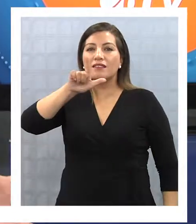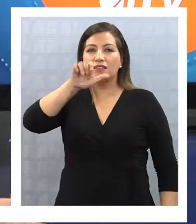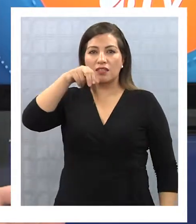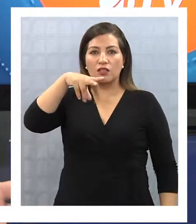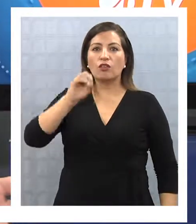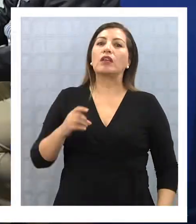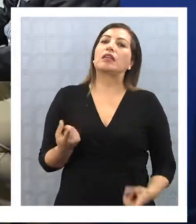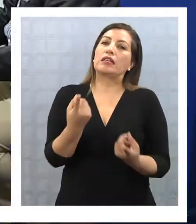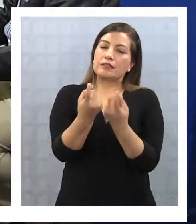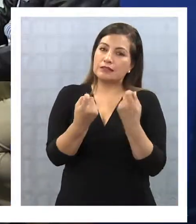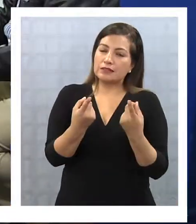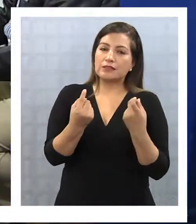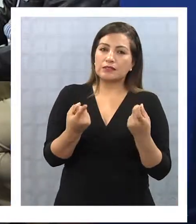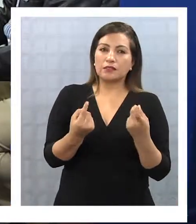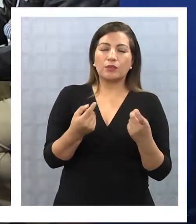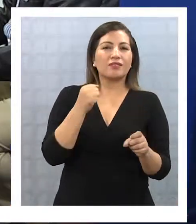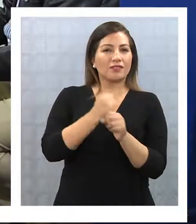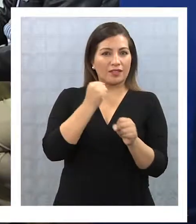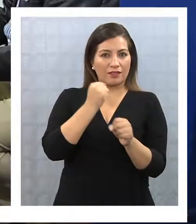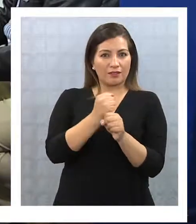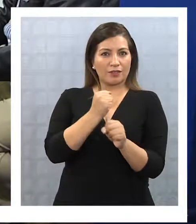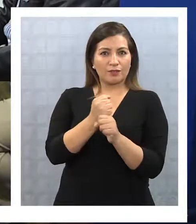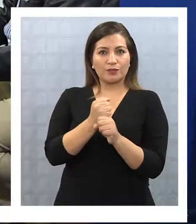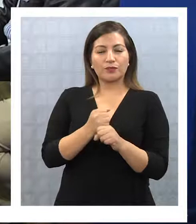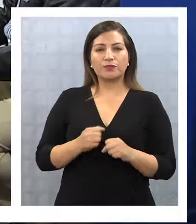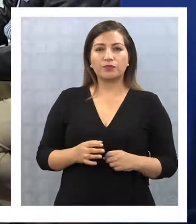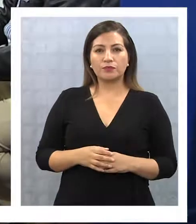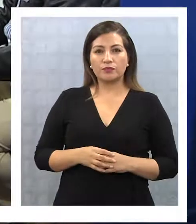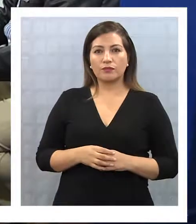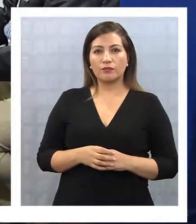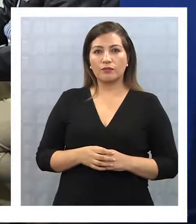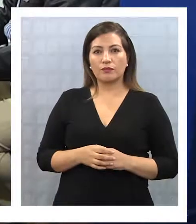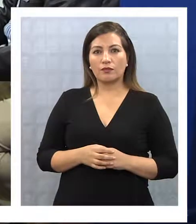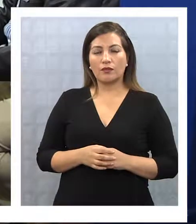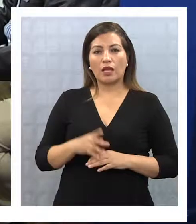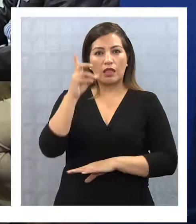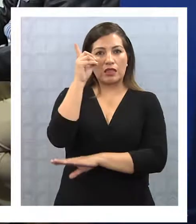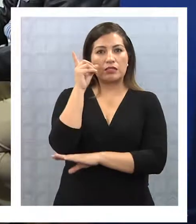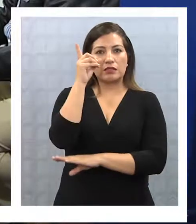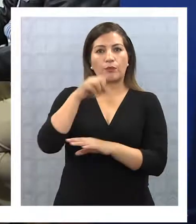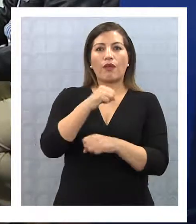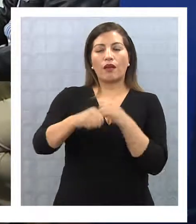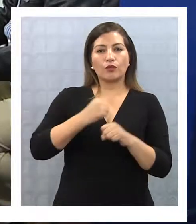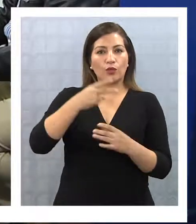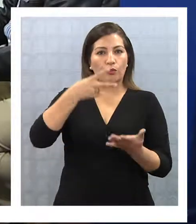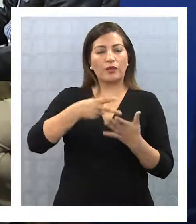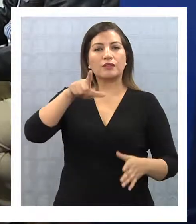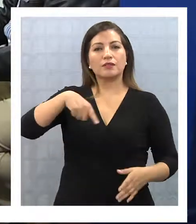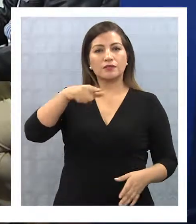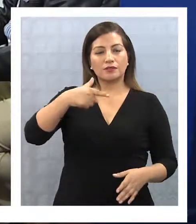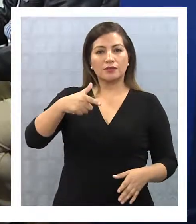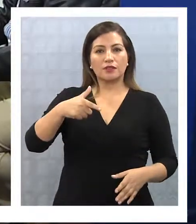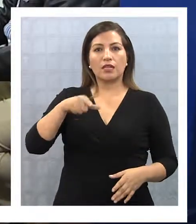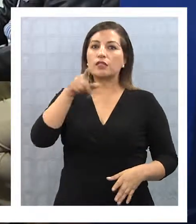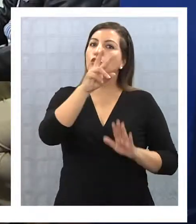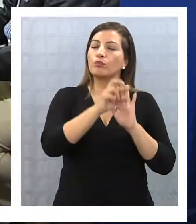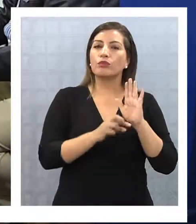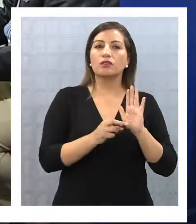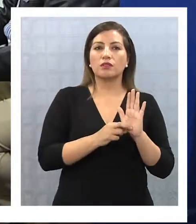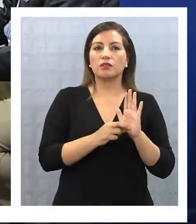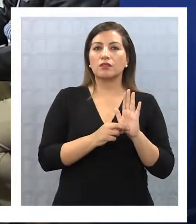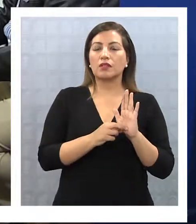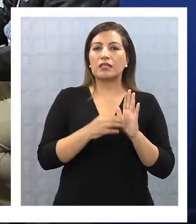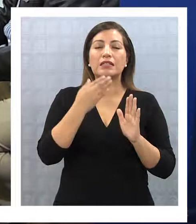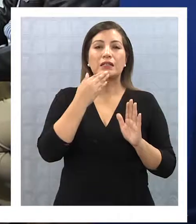está trabajando sobre este cierre del año de diciembre de 2017, perdón, y existen estos proyectos que corren en